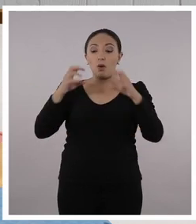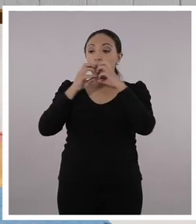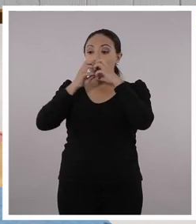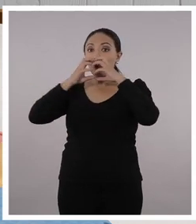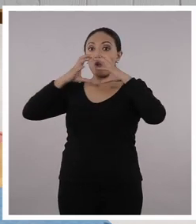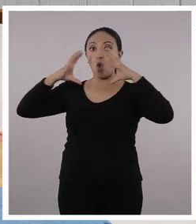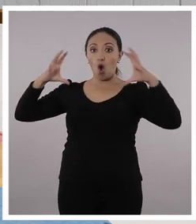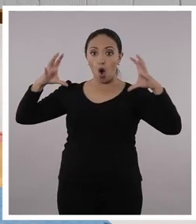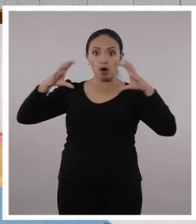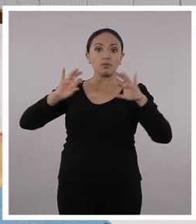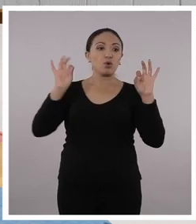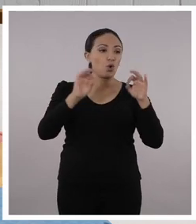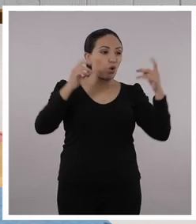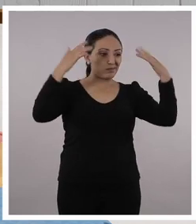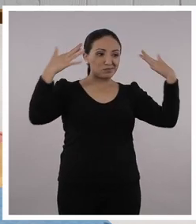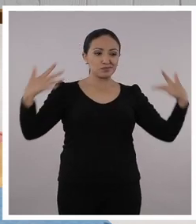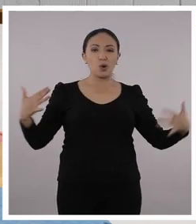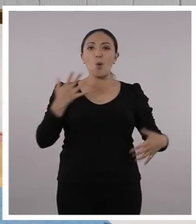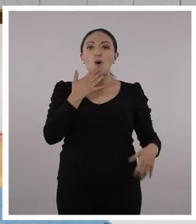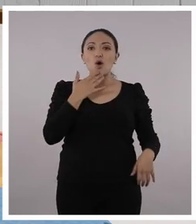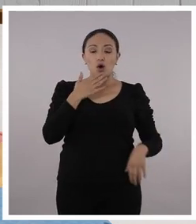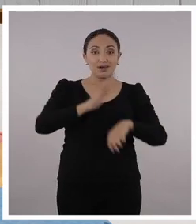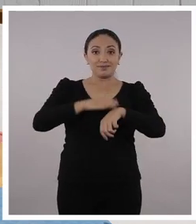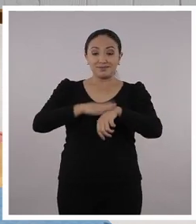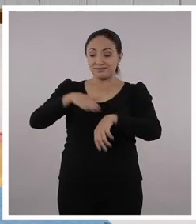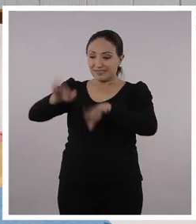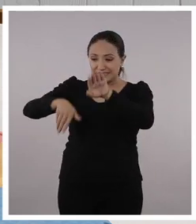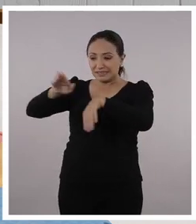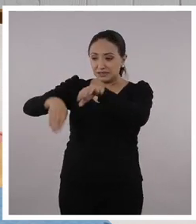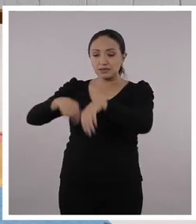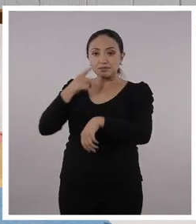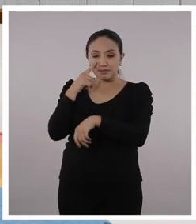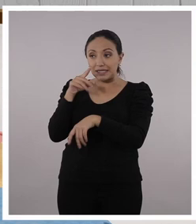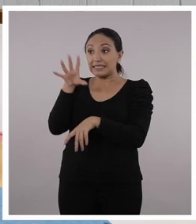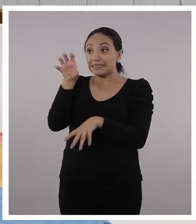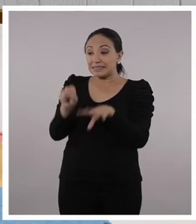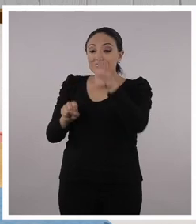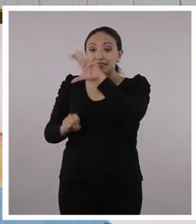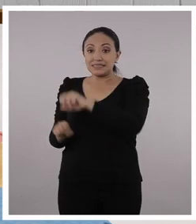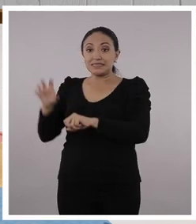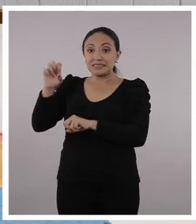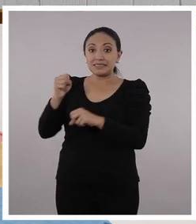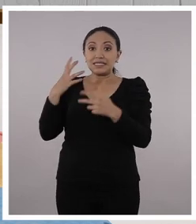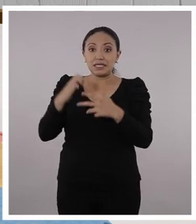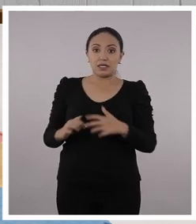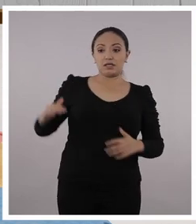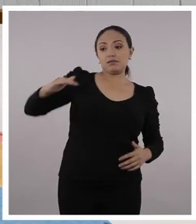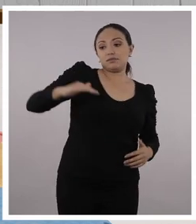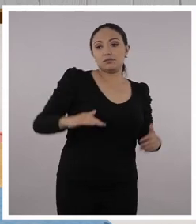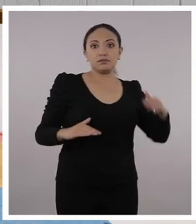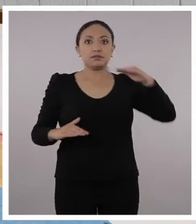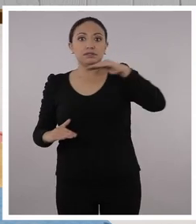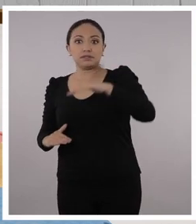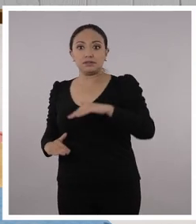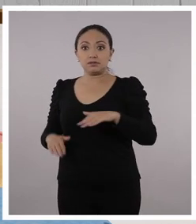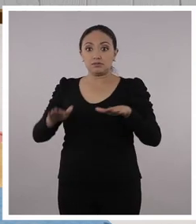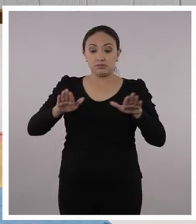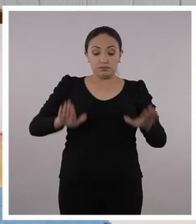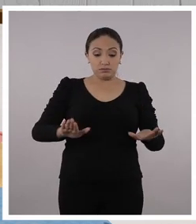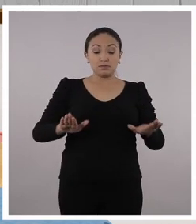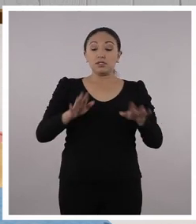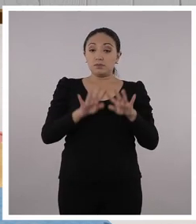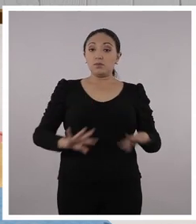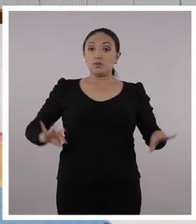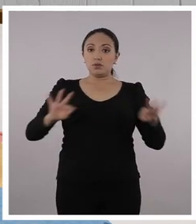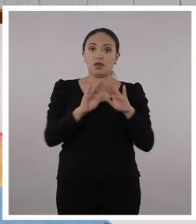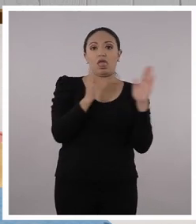ejemplo unos globitos o unas cintas de colores, para animarlos a que ellos traten de apoyarse en diferentes muebles de la casa que sean muy